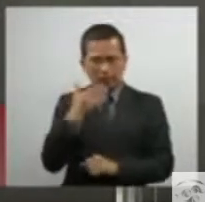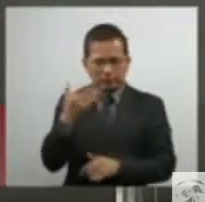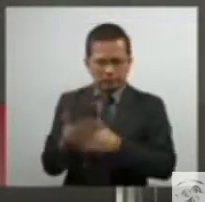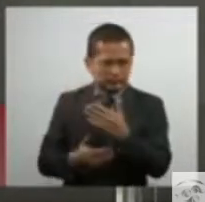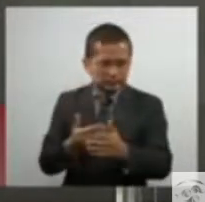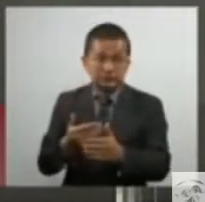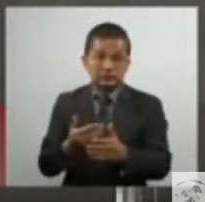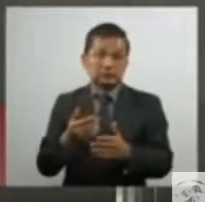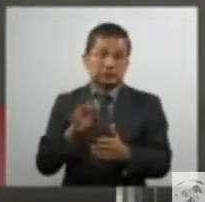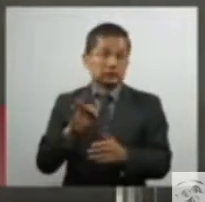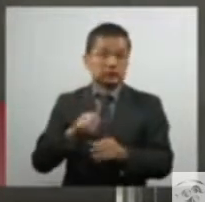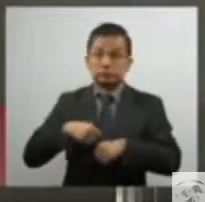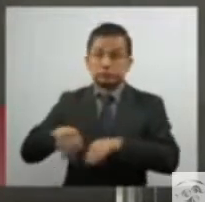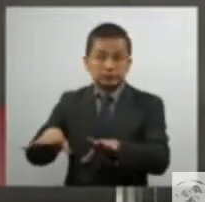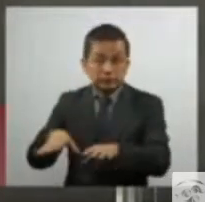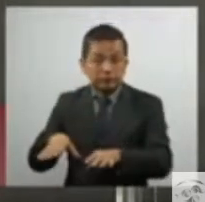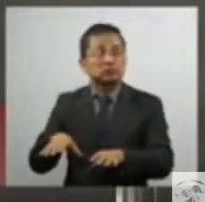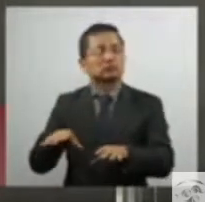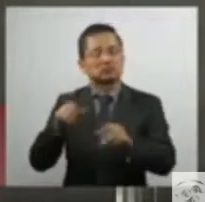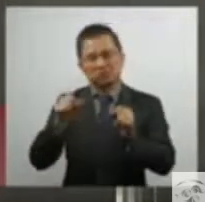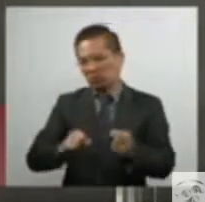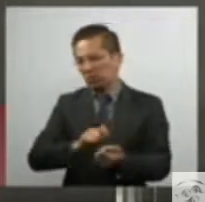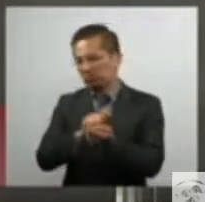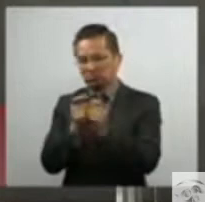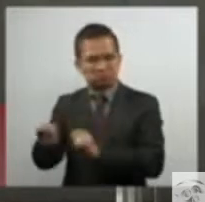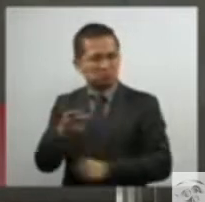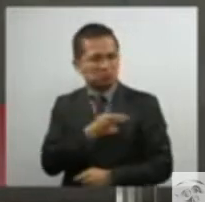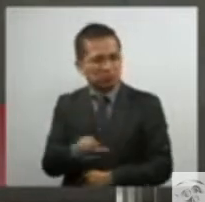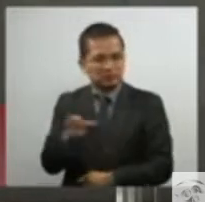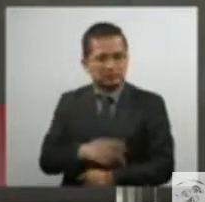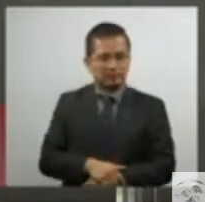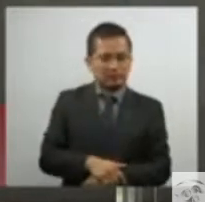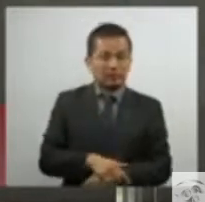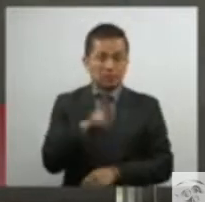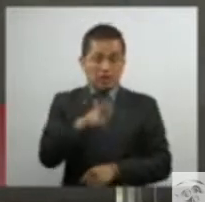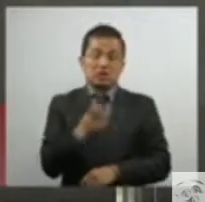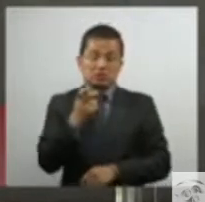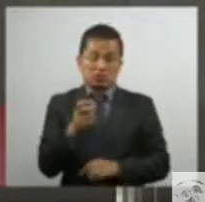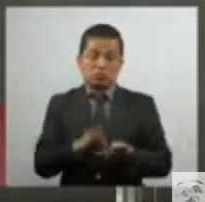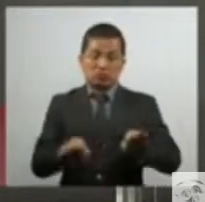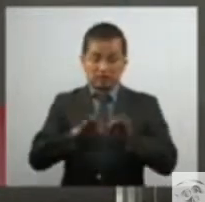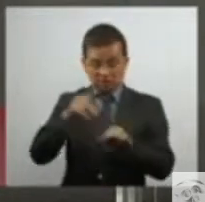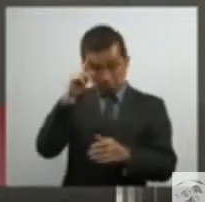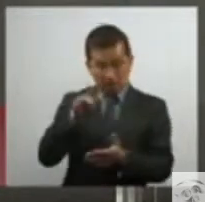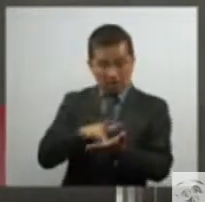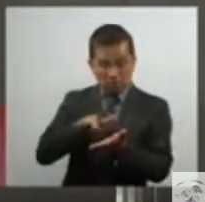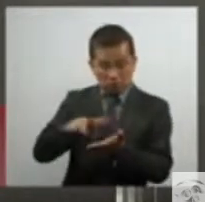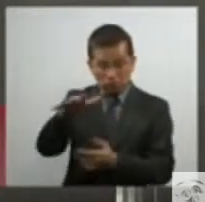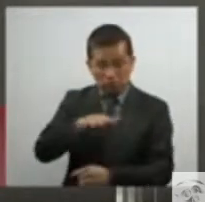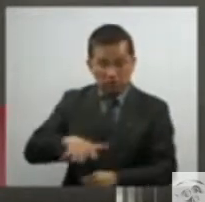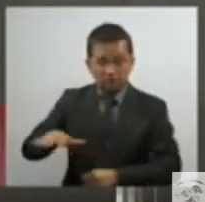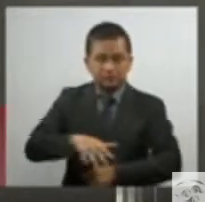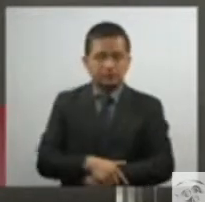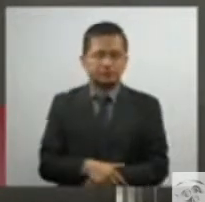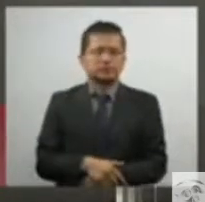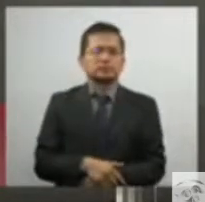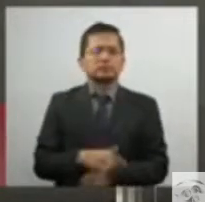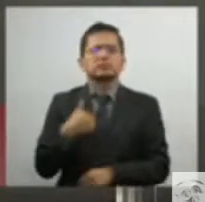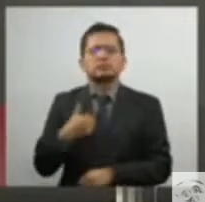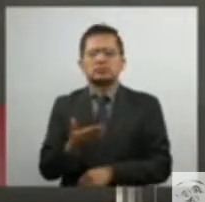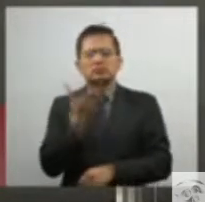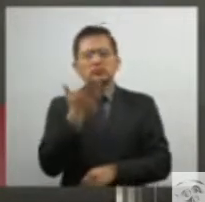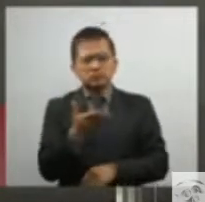Es imposible apoyar ese universo, pero apelo a la legislatura de la paridad para que establezcamos